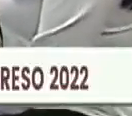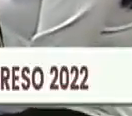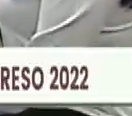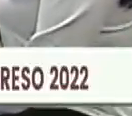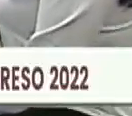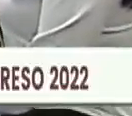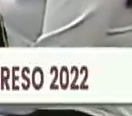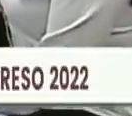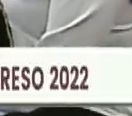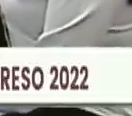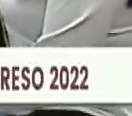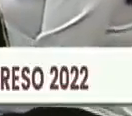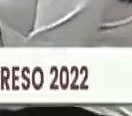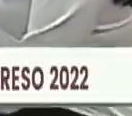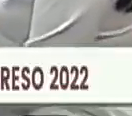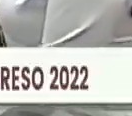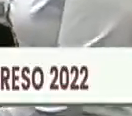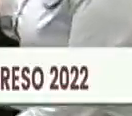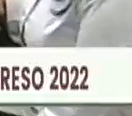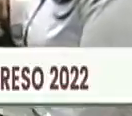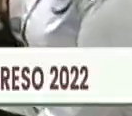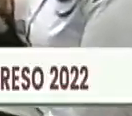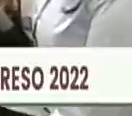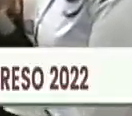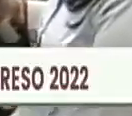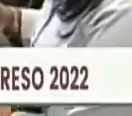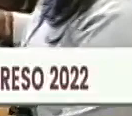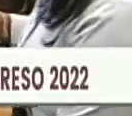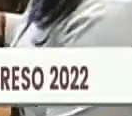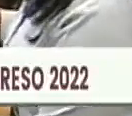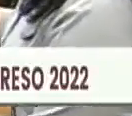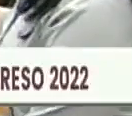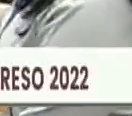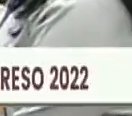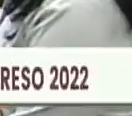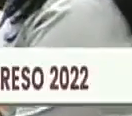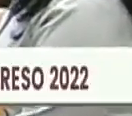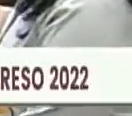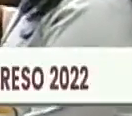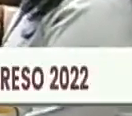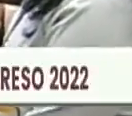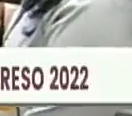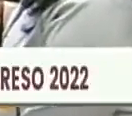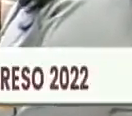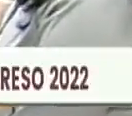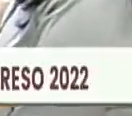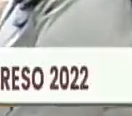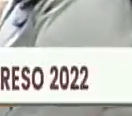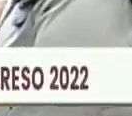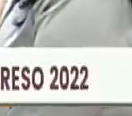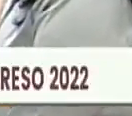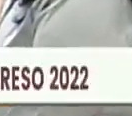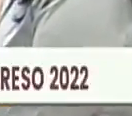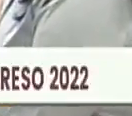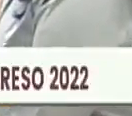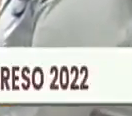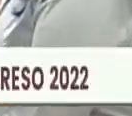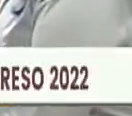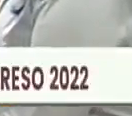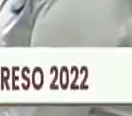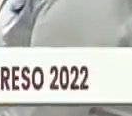ya bachiller de esta patria. Y bueno, el gobierno bolivariano te brinda la oportunidad de